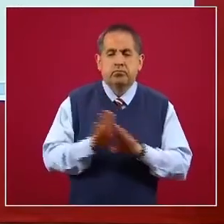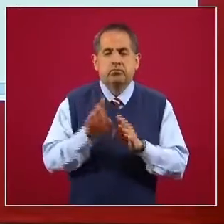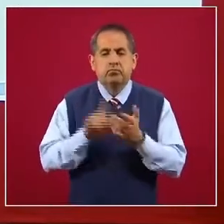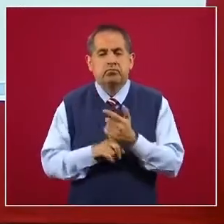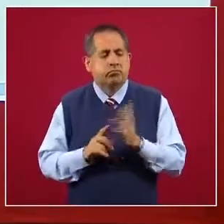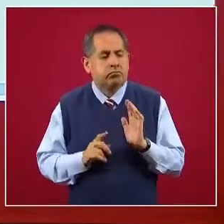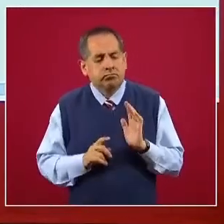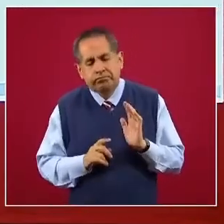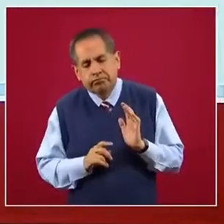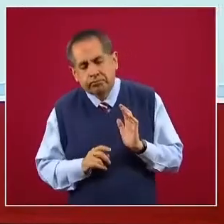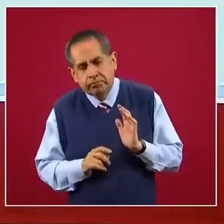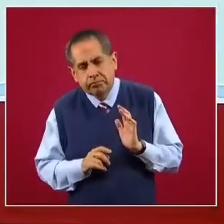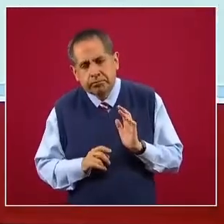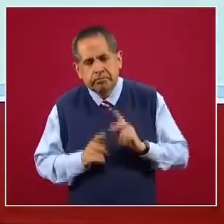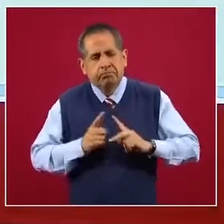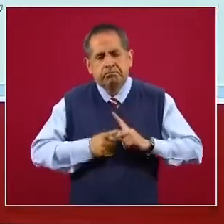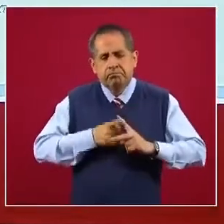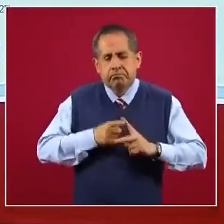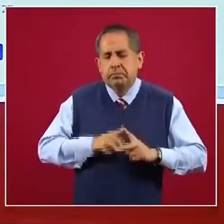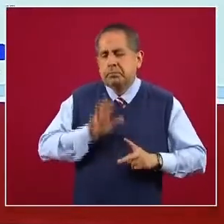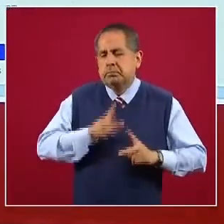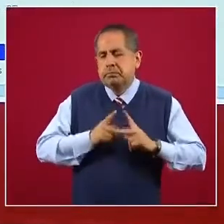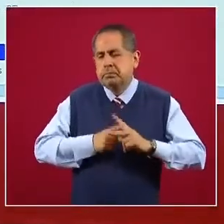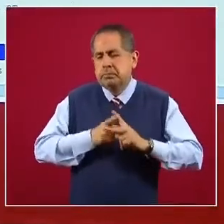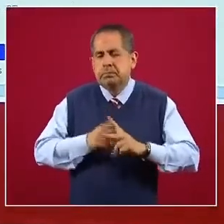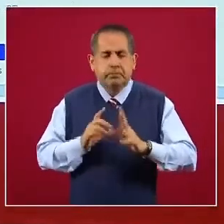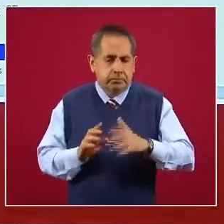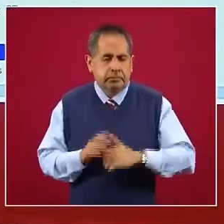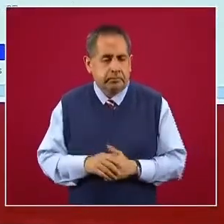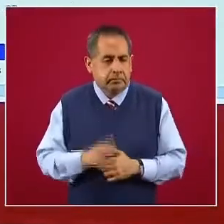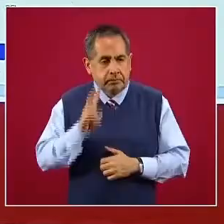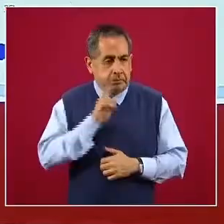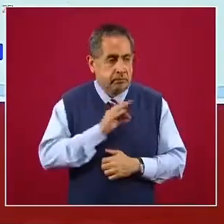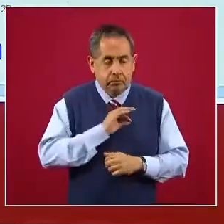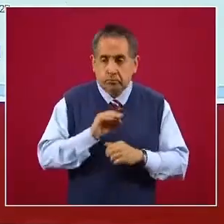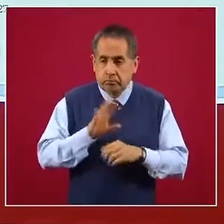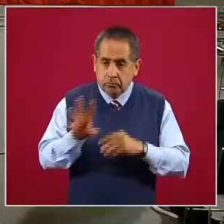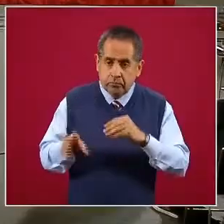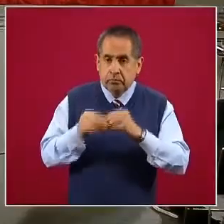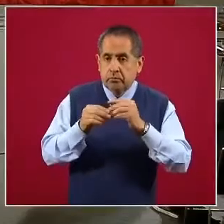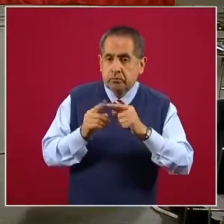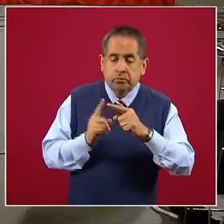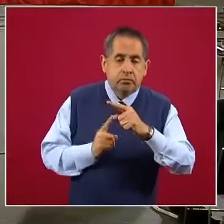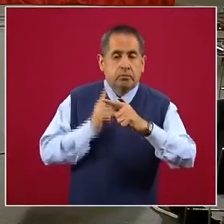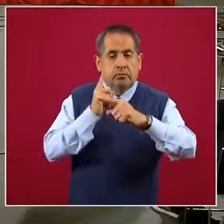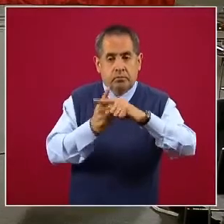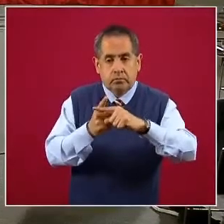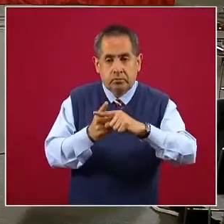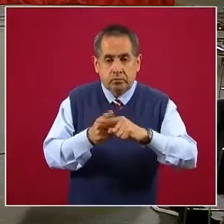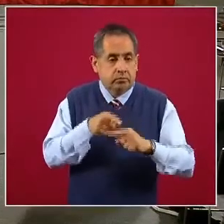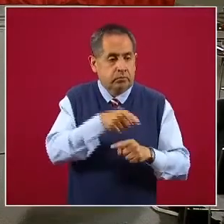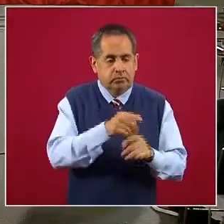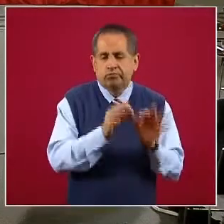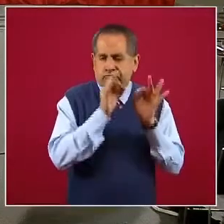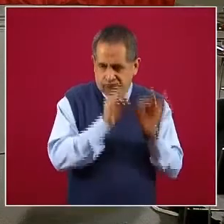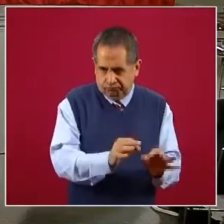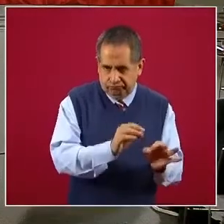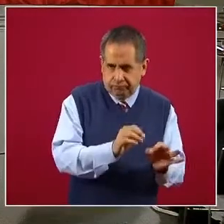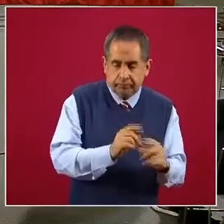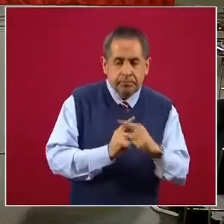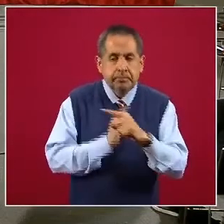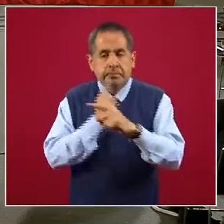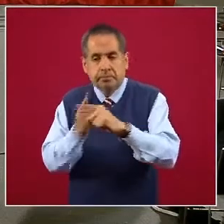sencilla fórmula de estimación, es decir, que podemos sumar a estas personas que ya son casos